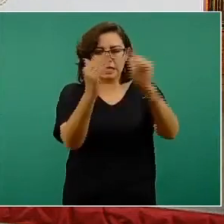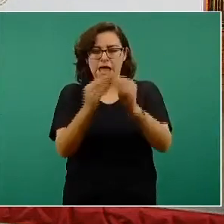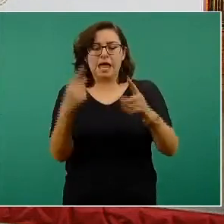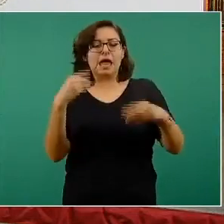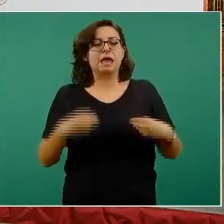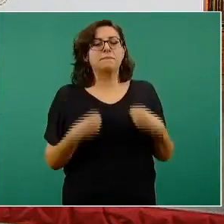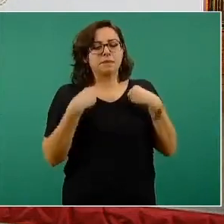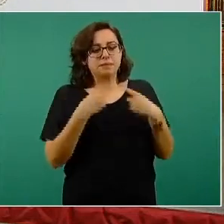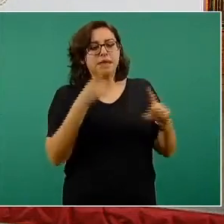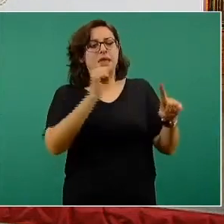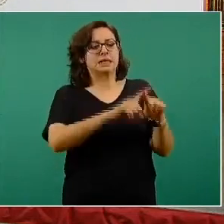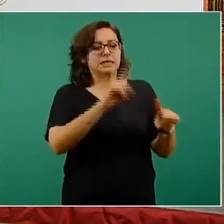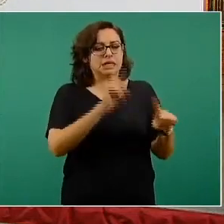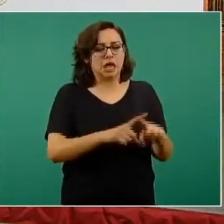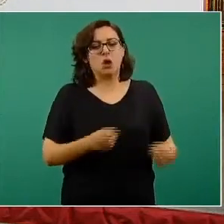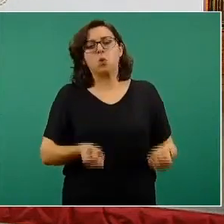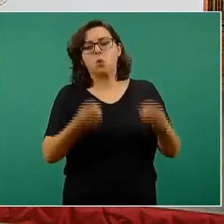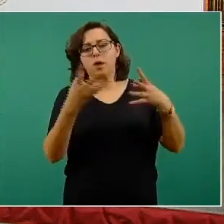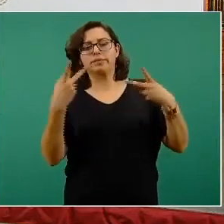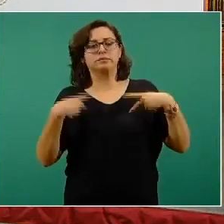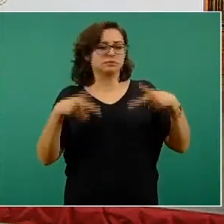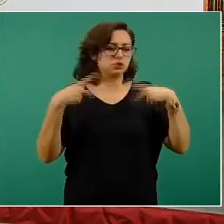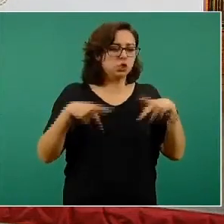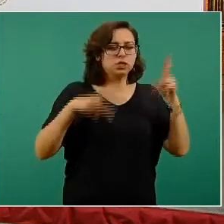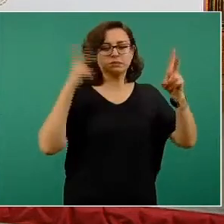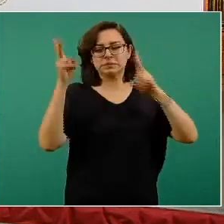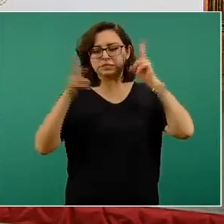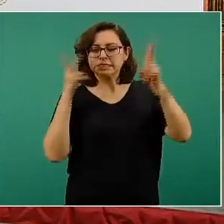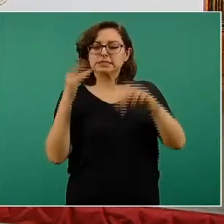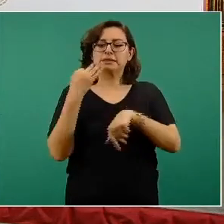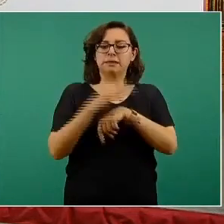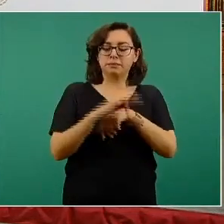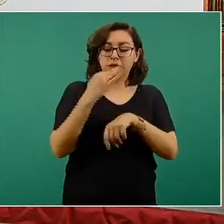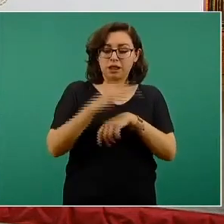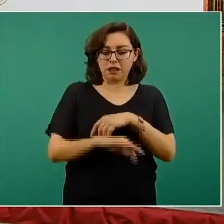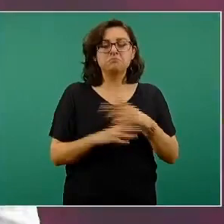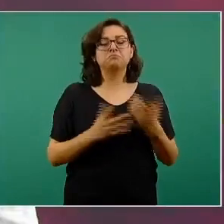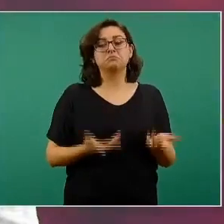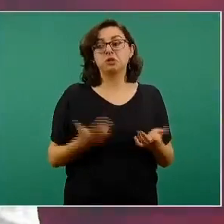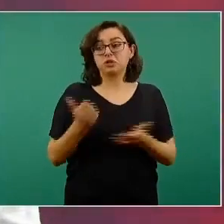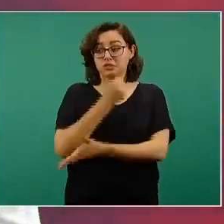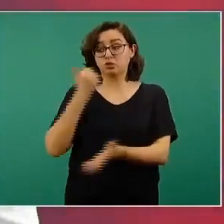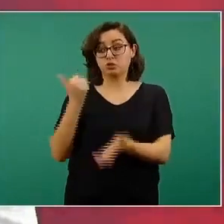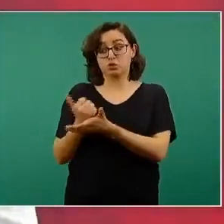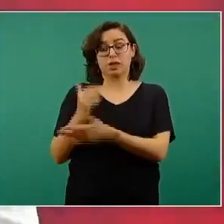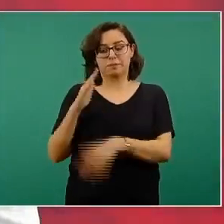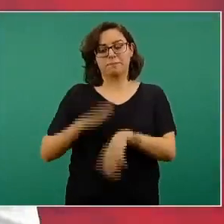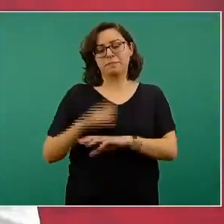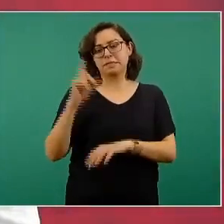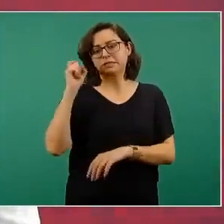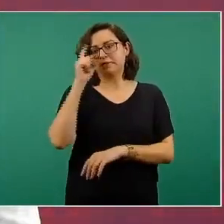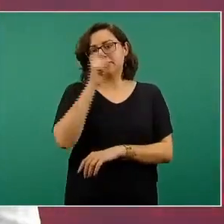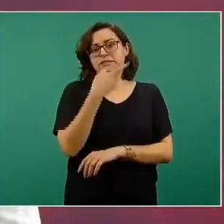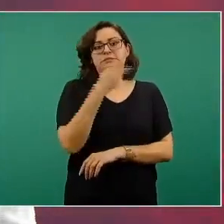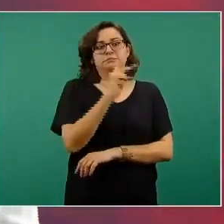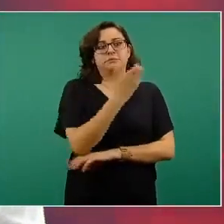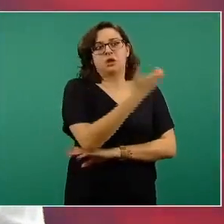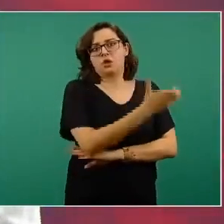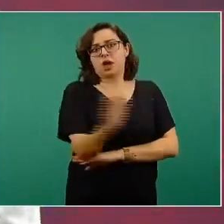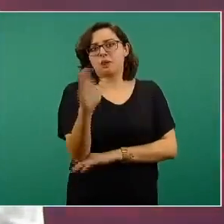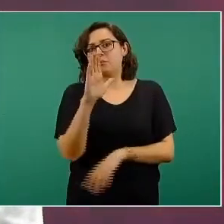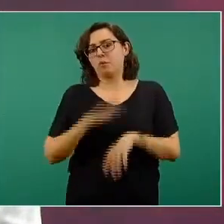vive ahí, quién venía de paso, etcétera. En las ciudades se vuelve más difícil, pero en las zonas rurales es